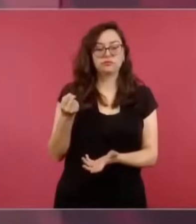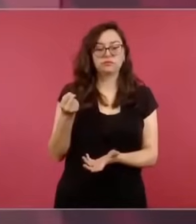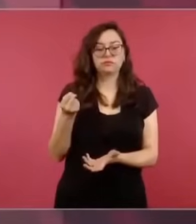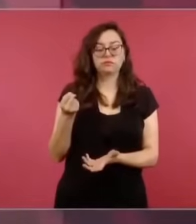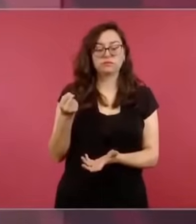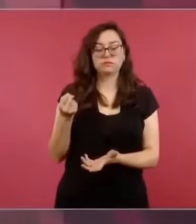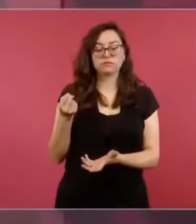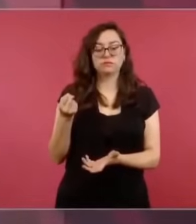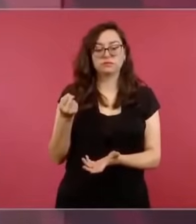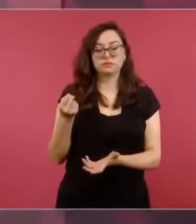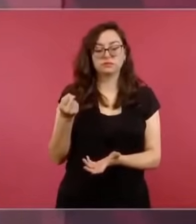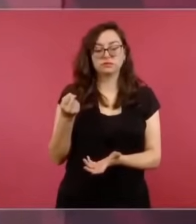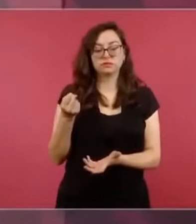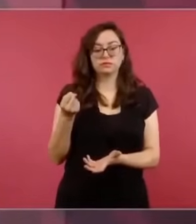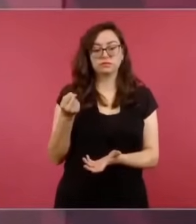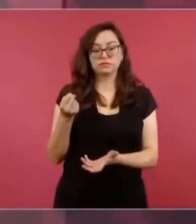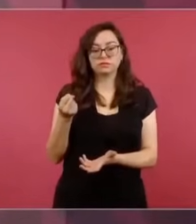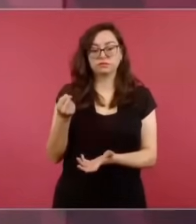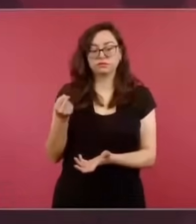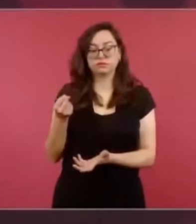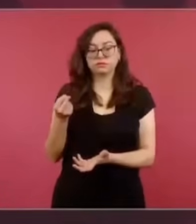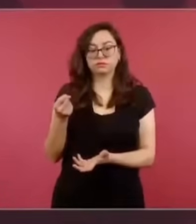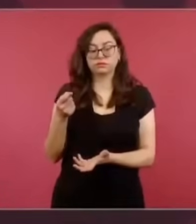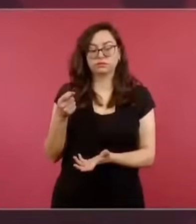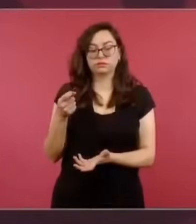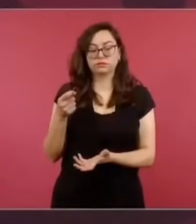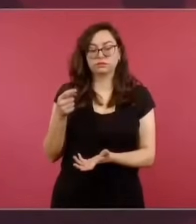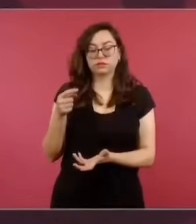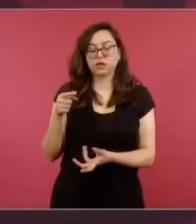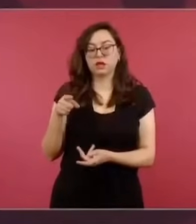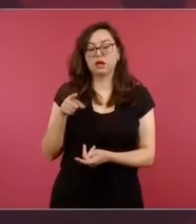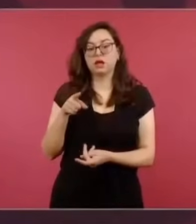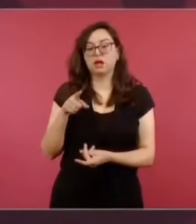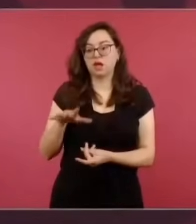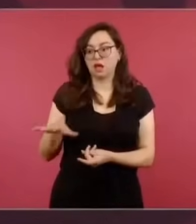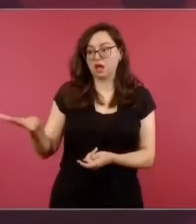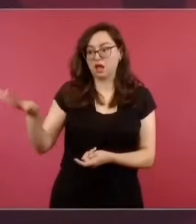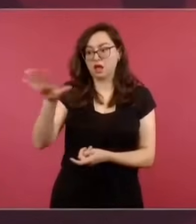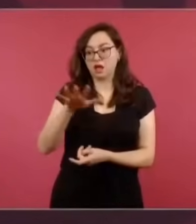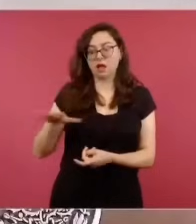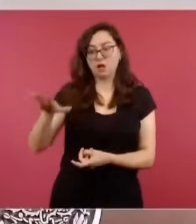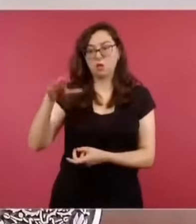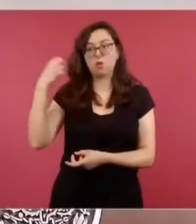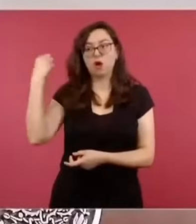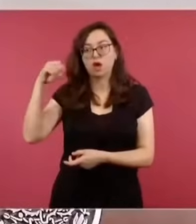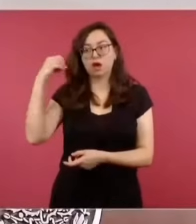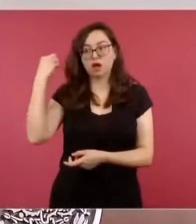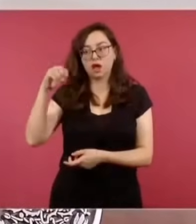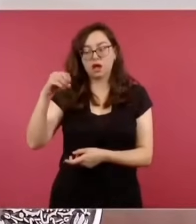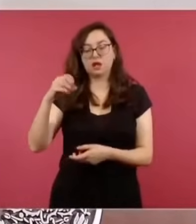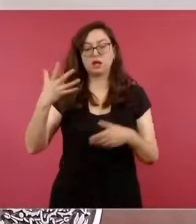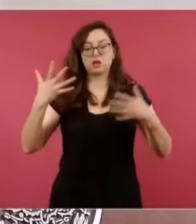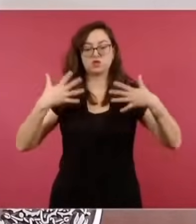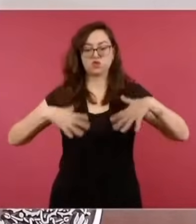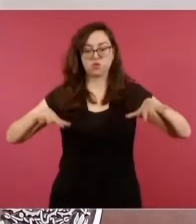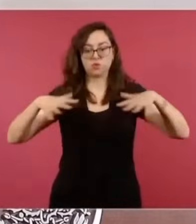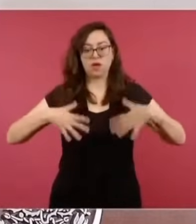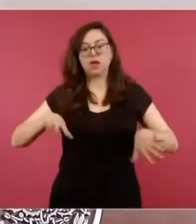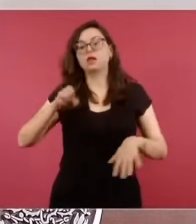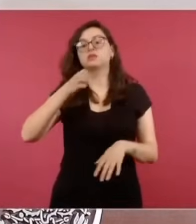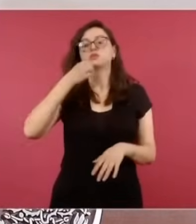a pagar los uniformes de los estudiantes de Oaxaca.